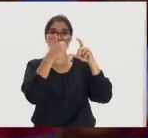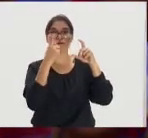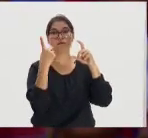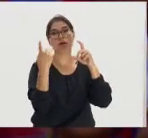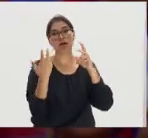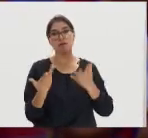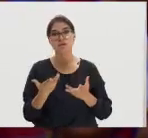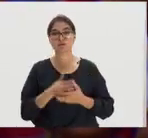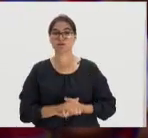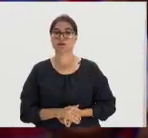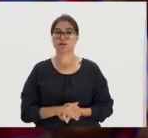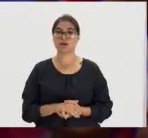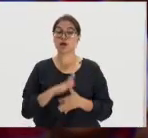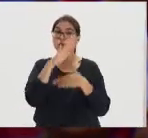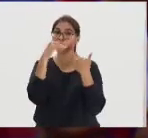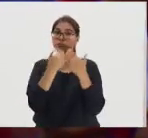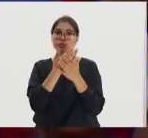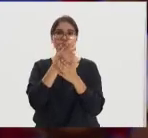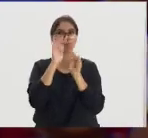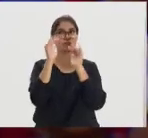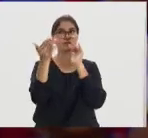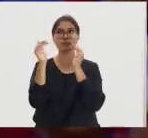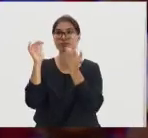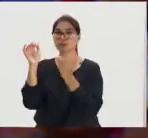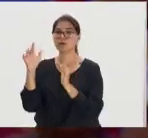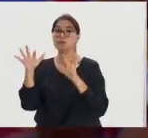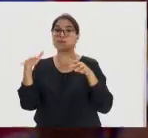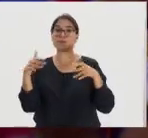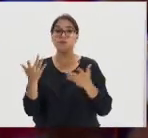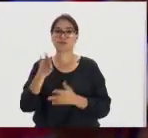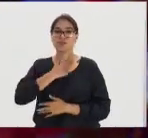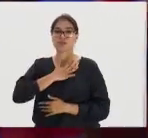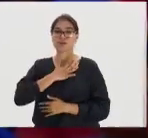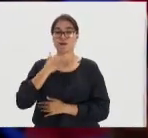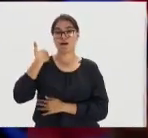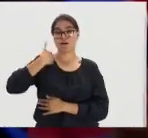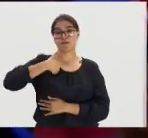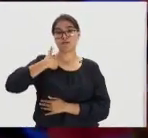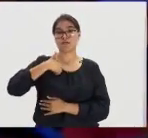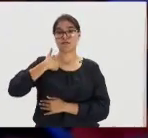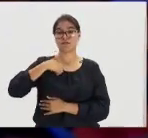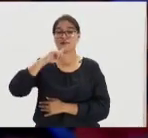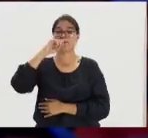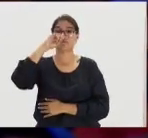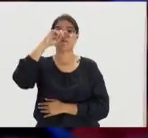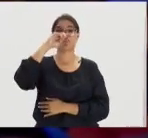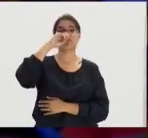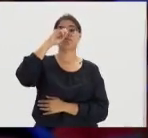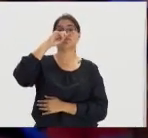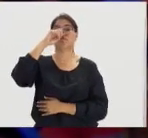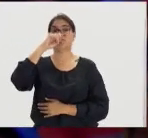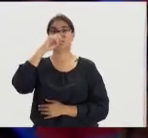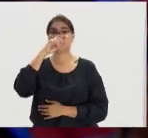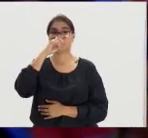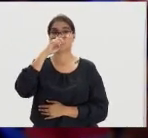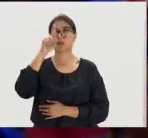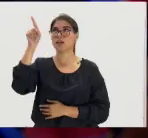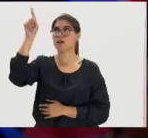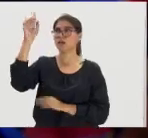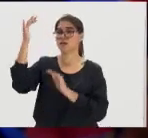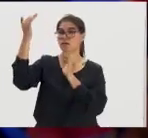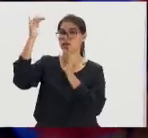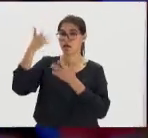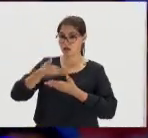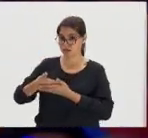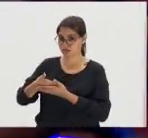Pero somos así. Porque nosotros somos megalómanos, egoístas, todo lo contrario de los hijos de Dios. Y le dije, hermano,